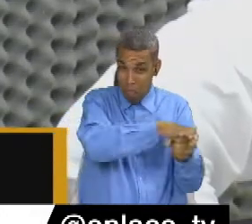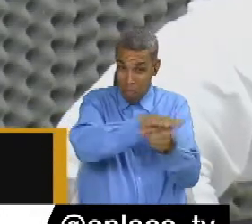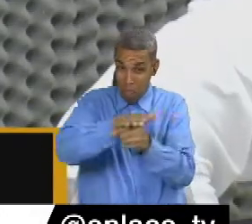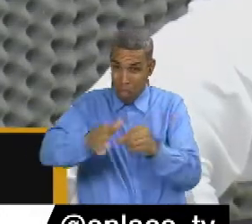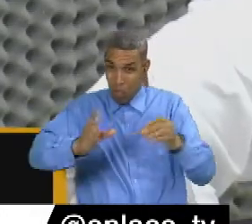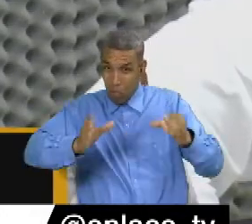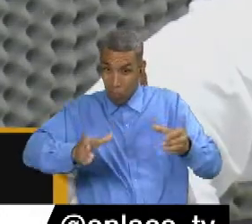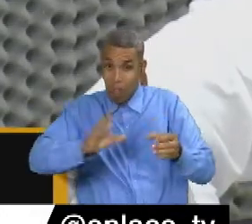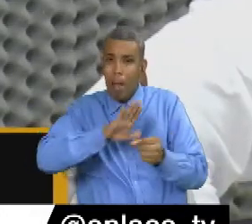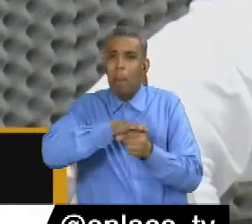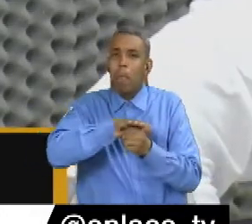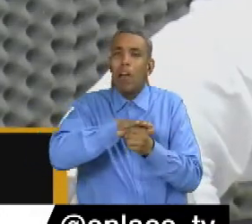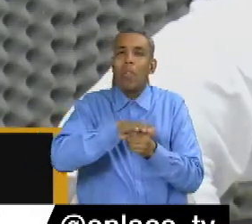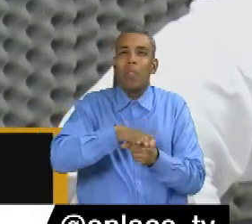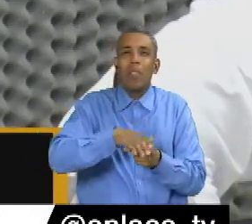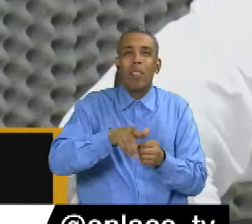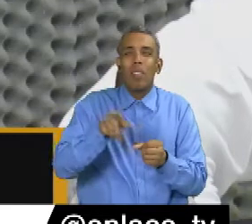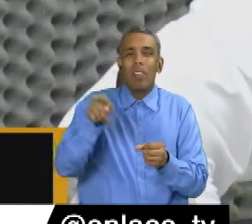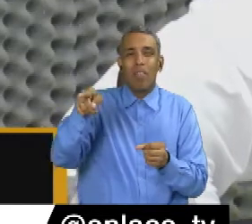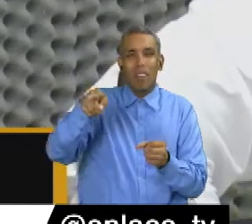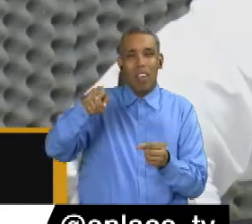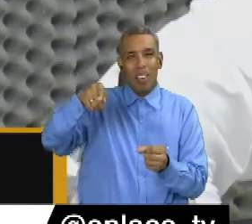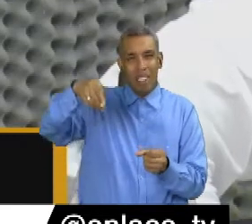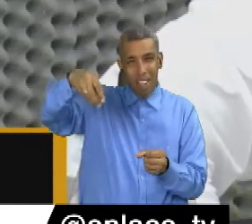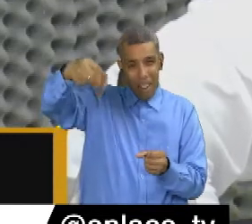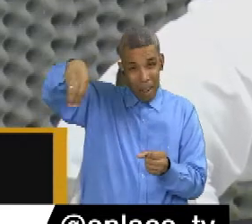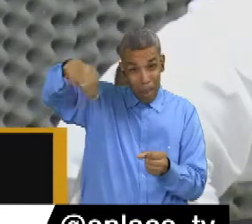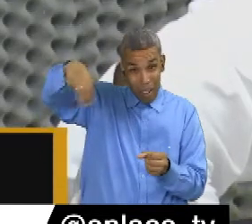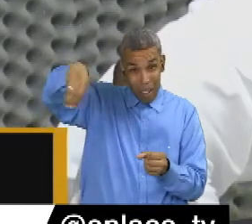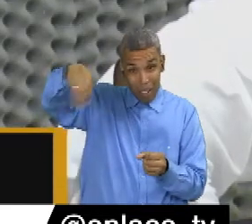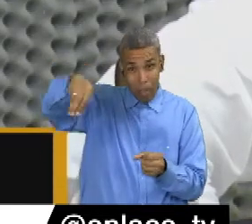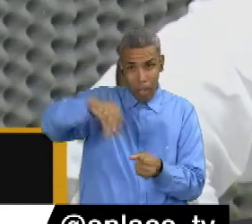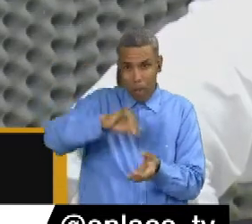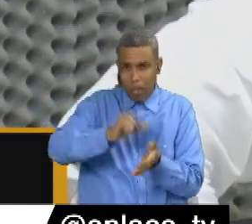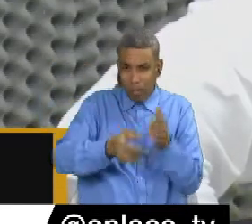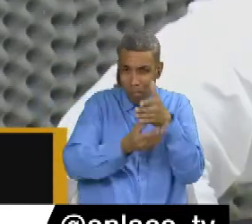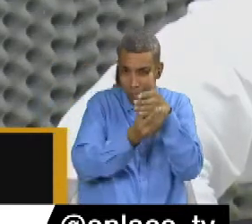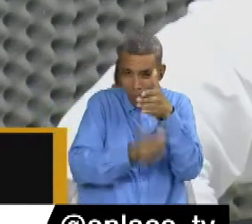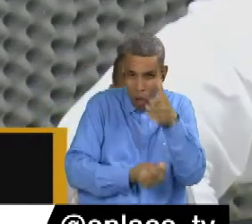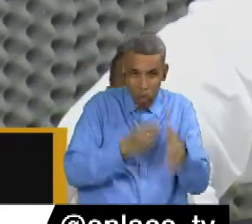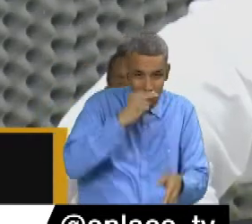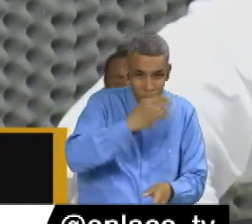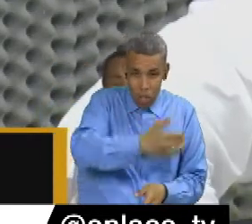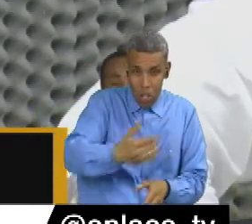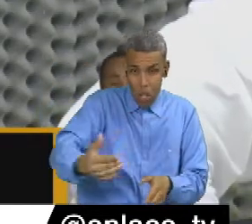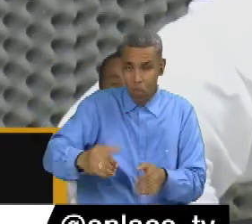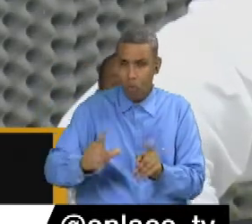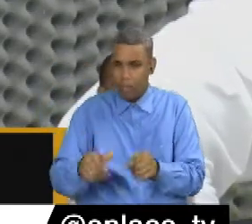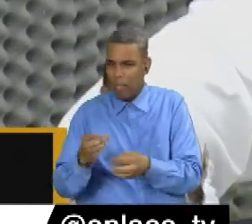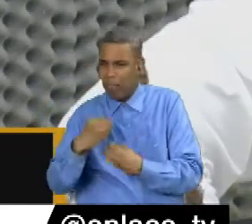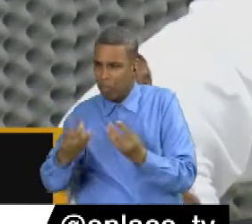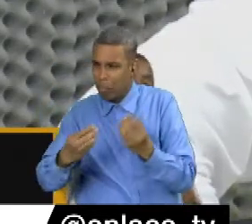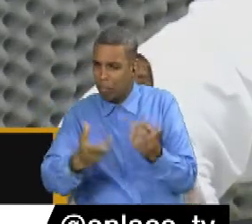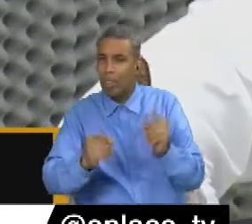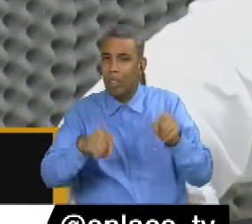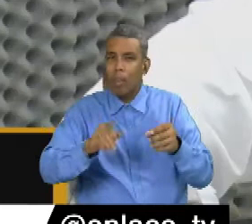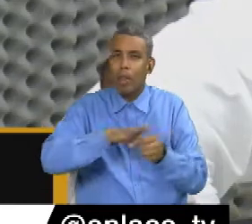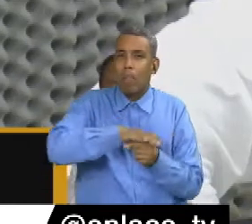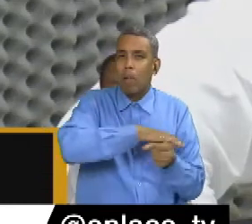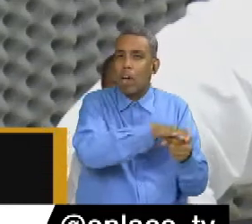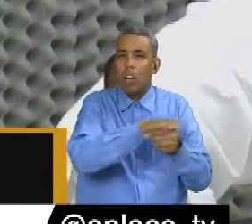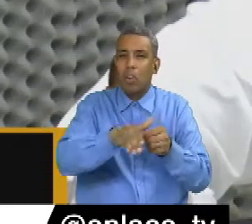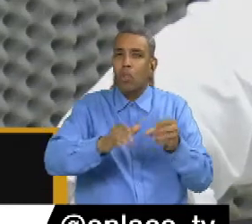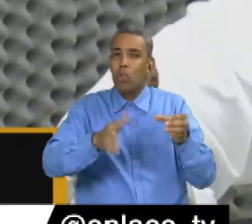Campana, en el Hogar Infantil Edad Feliz 2030. Lo repartimos también en la Comuna 5, en la Comuna 7, en la Comuna 1, ahí en el